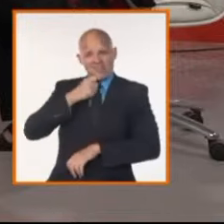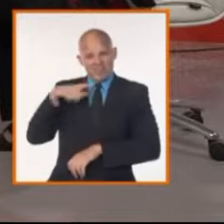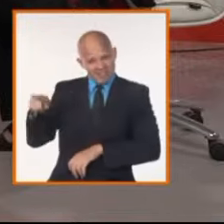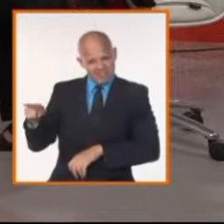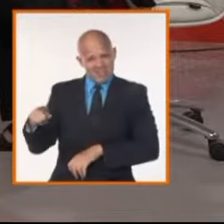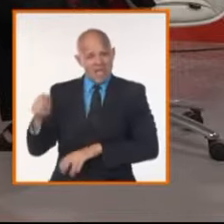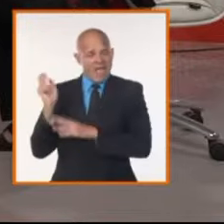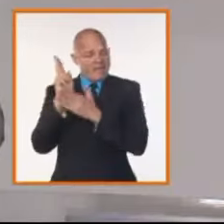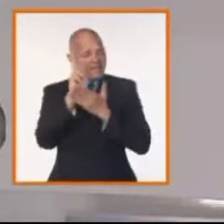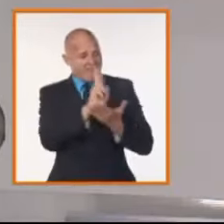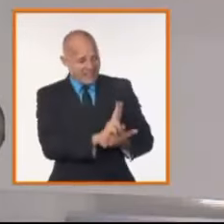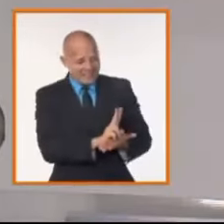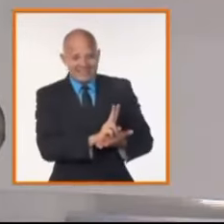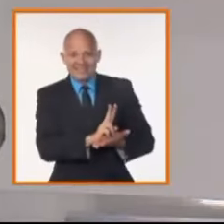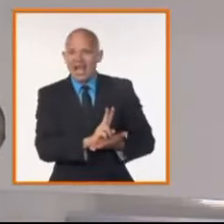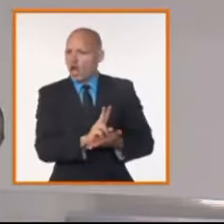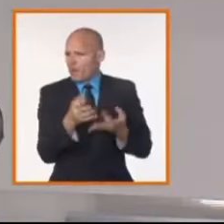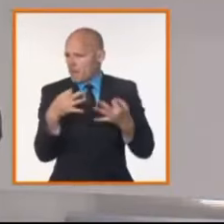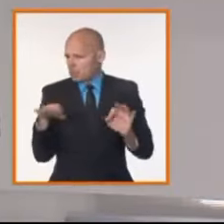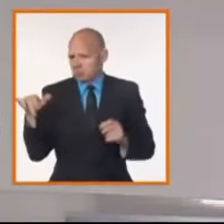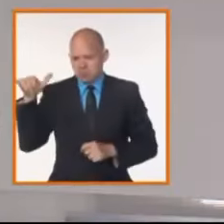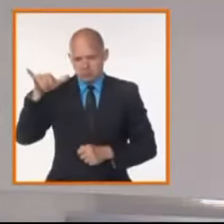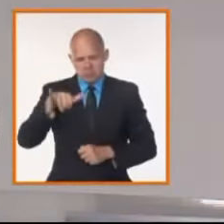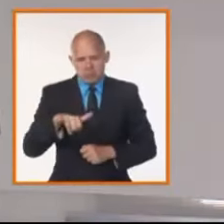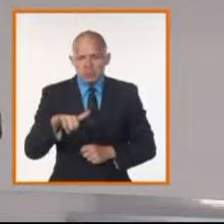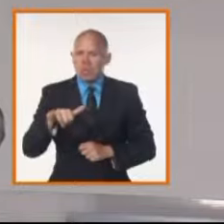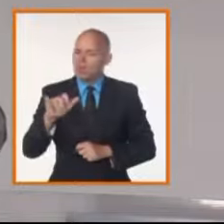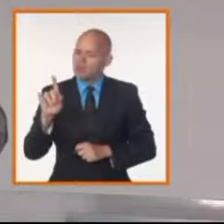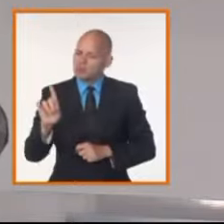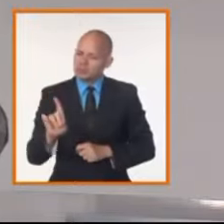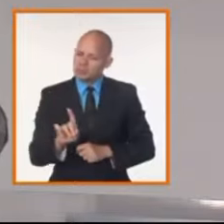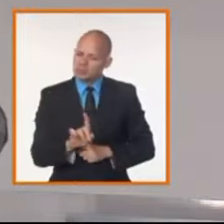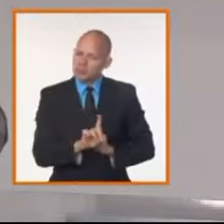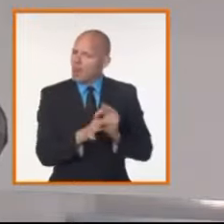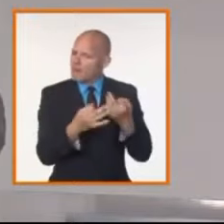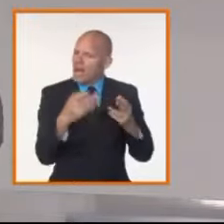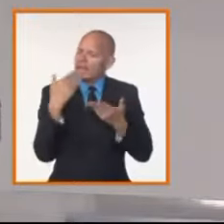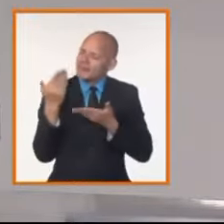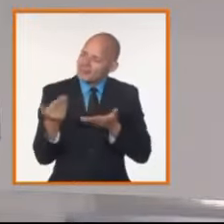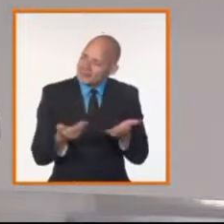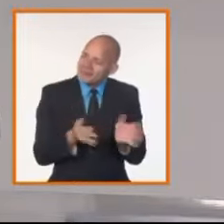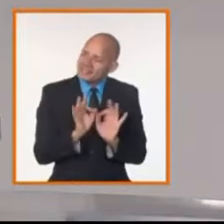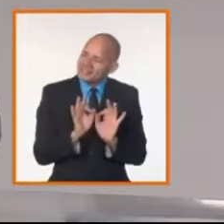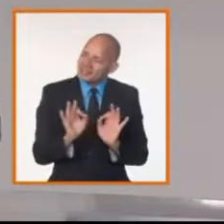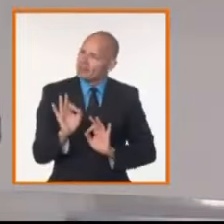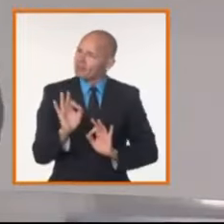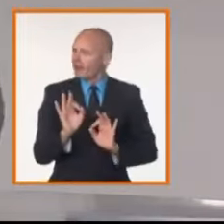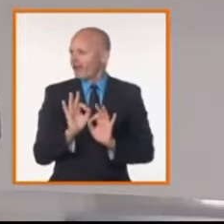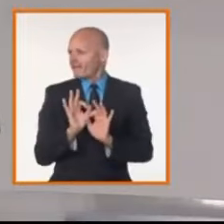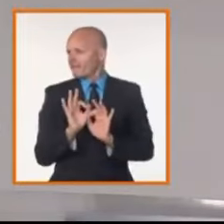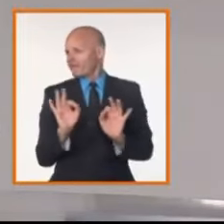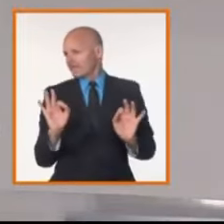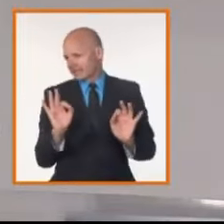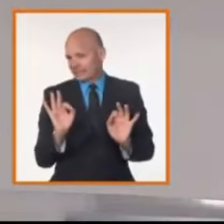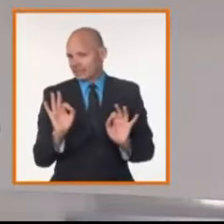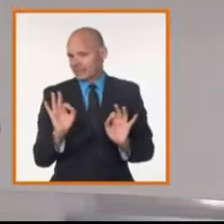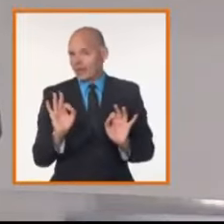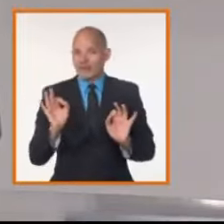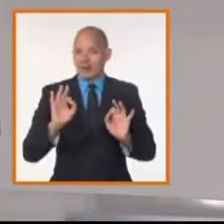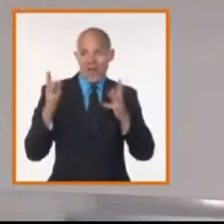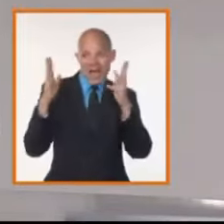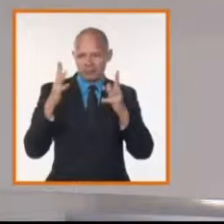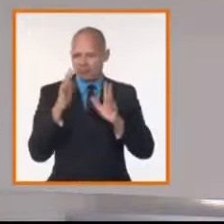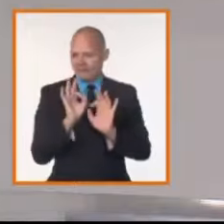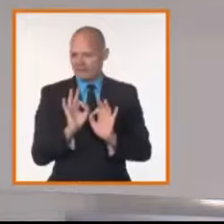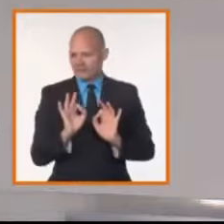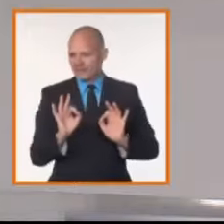ro exactamente hay que ver también el nivel de el tono y el mensaje o sea en medio de esta reunión Cómo llegó blinken